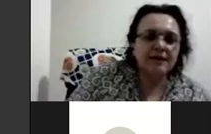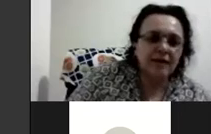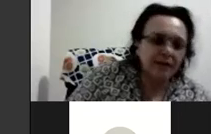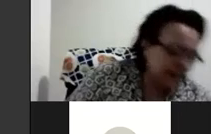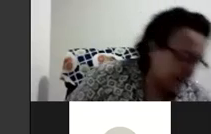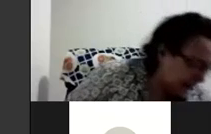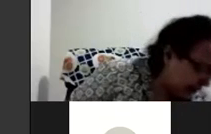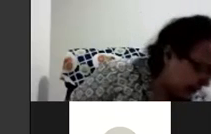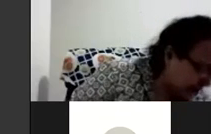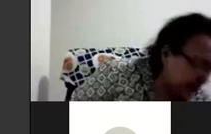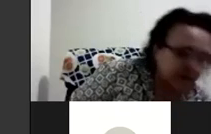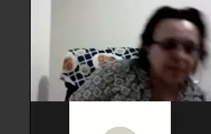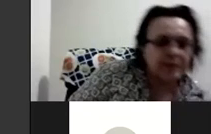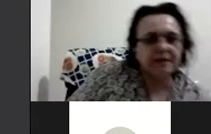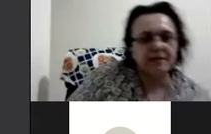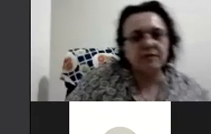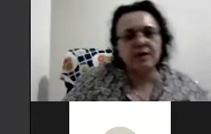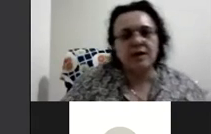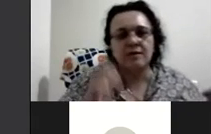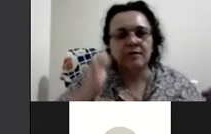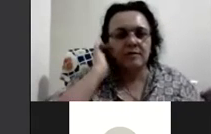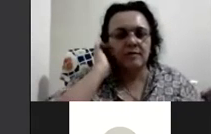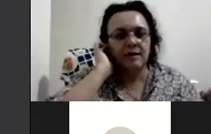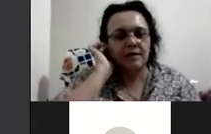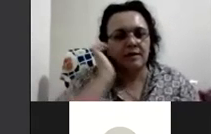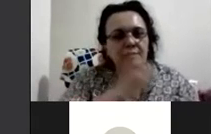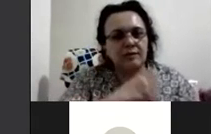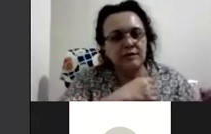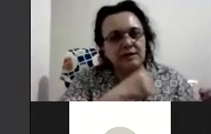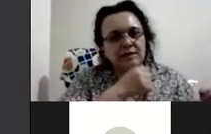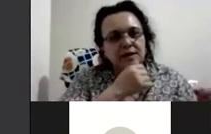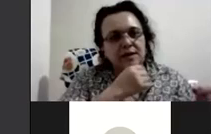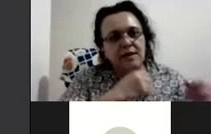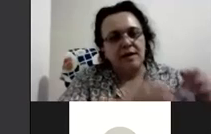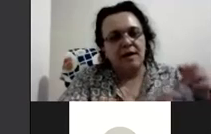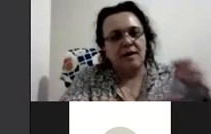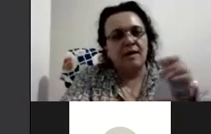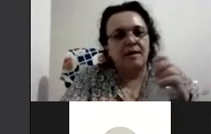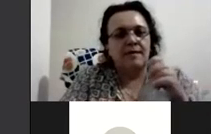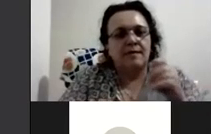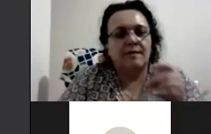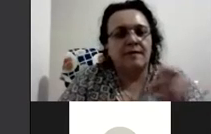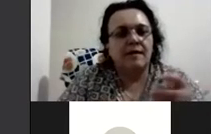Ahí está otras formas de usarlo, ¿verdad? Entonces,